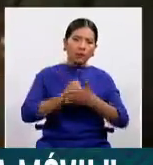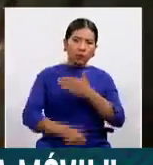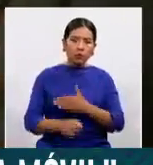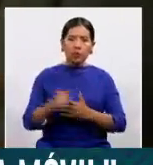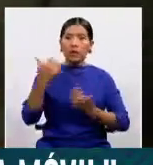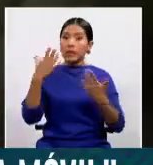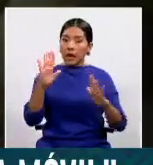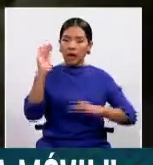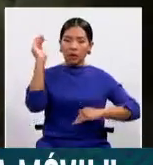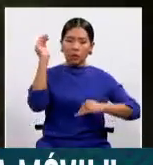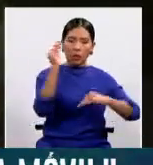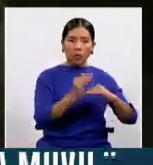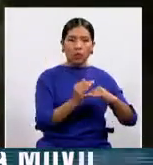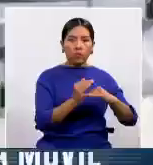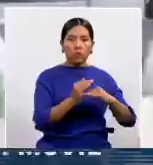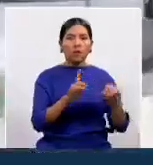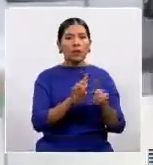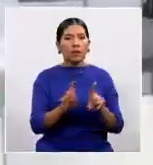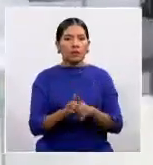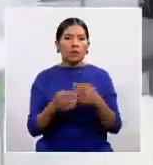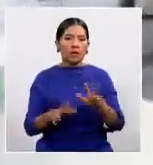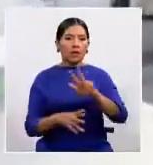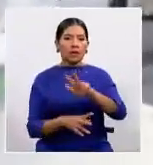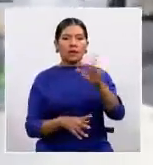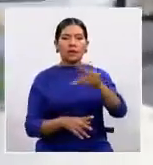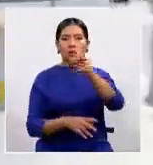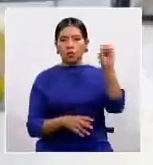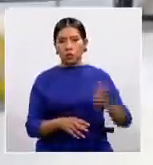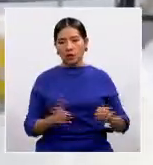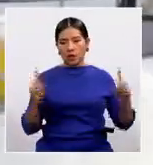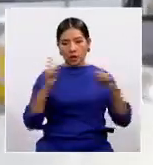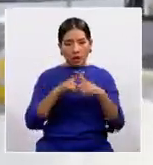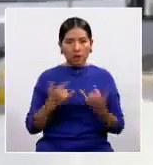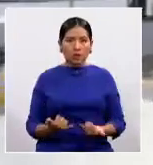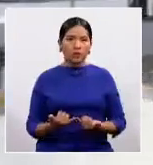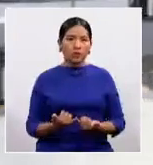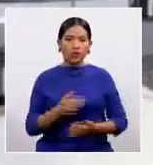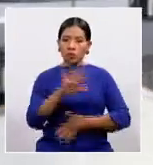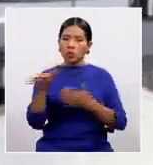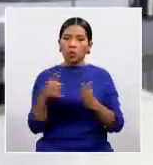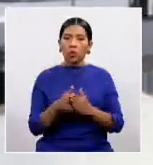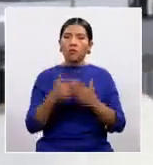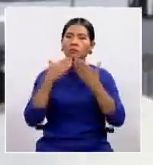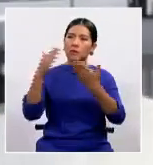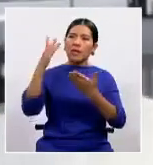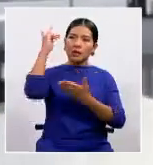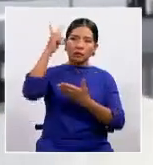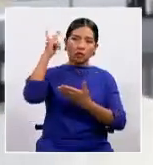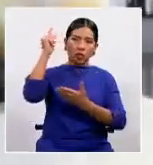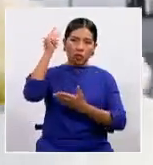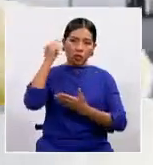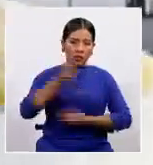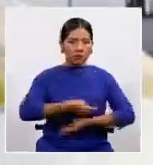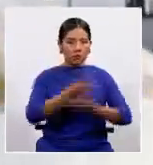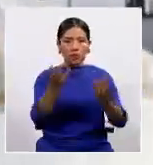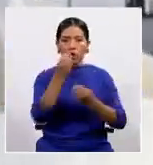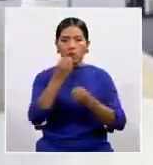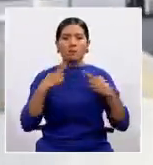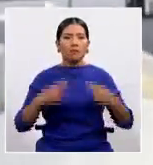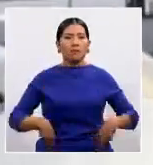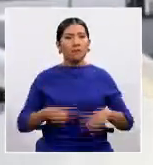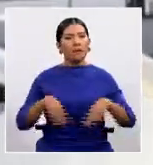el 2016 a la fecha se redujo en un 33%. El indicador gracias a políticas implementadas en el territorio nacional.